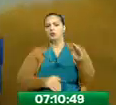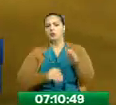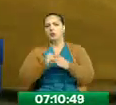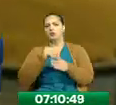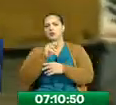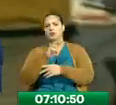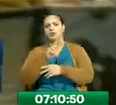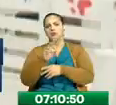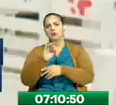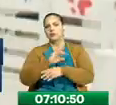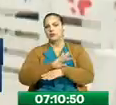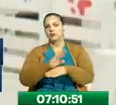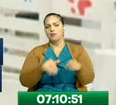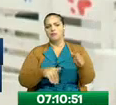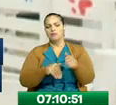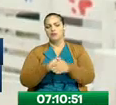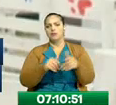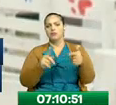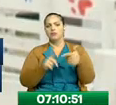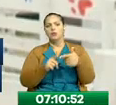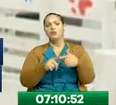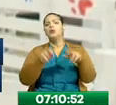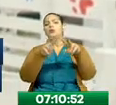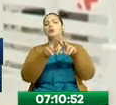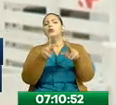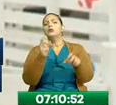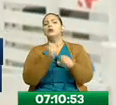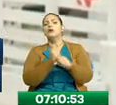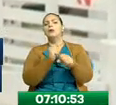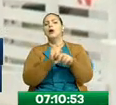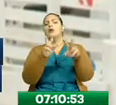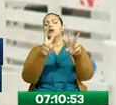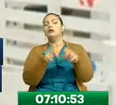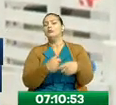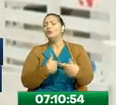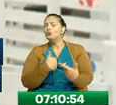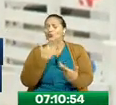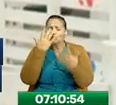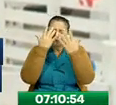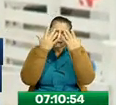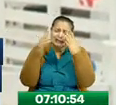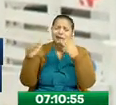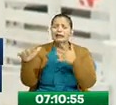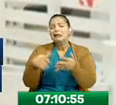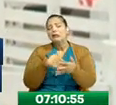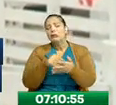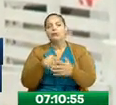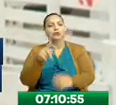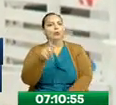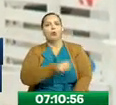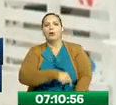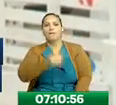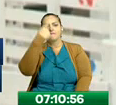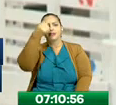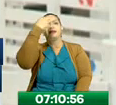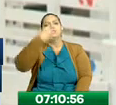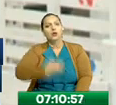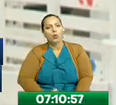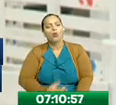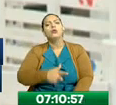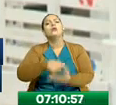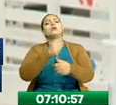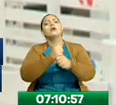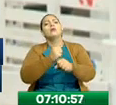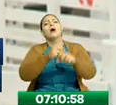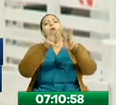negocio a emprender. Entonces, si trabajan o no trabajan, no hay ninguna condición en eso. Si tienen estudios universitarios o no, tampoco